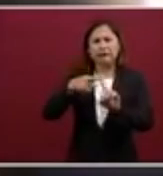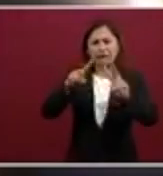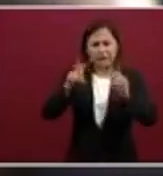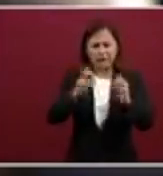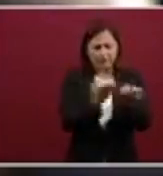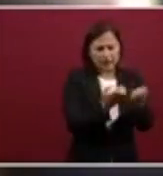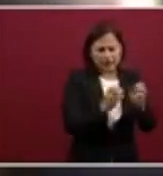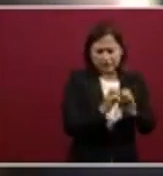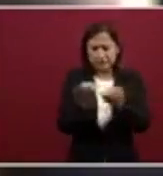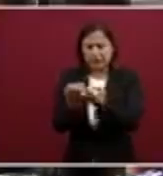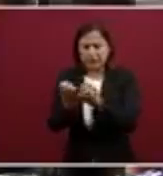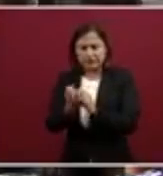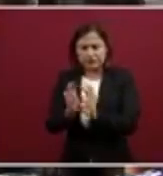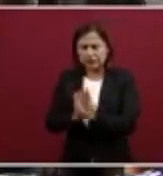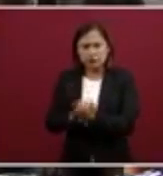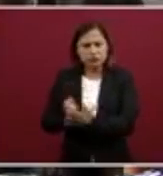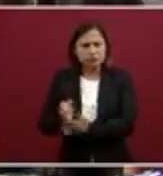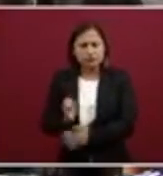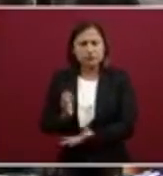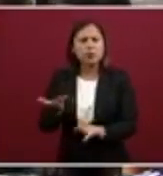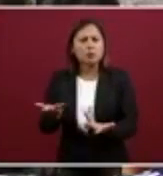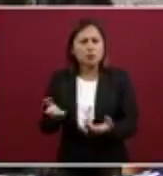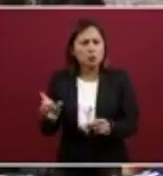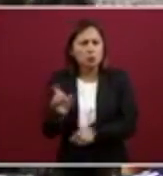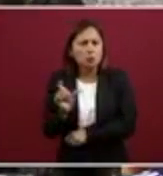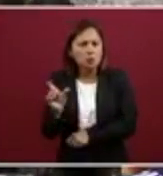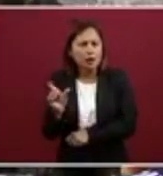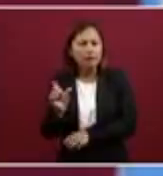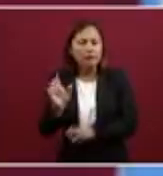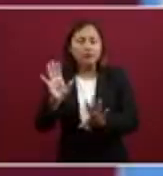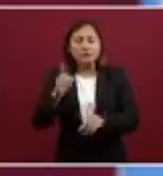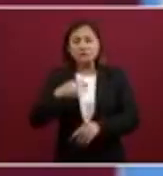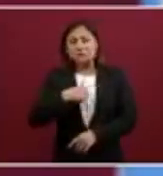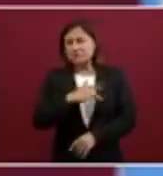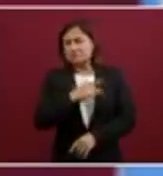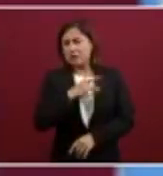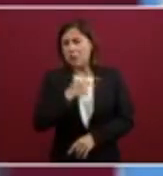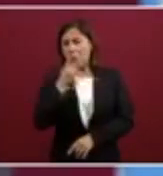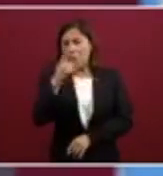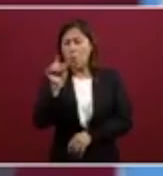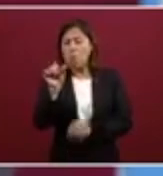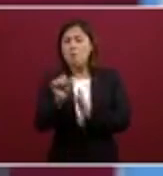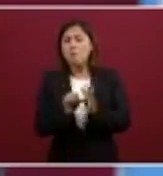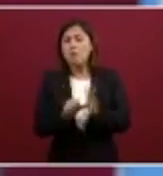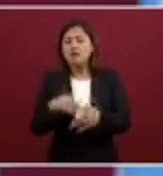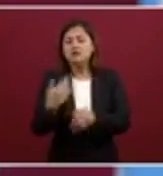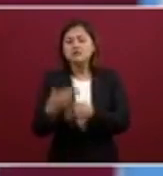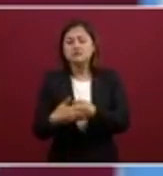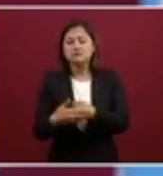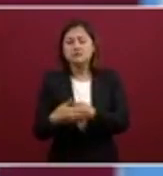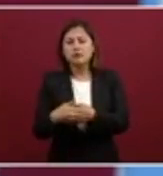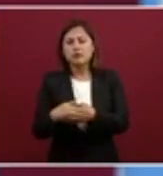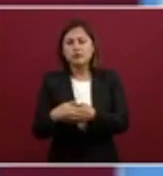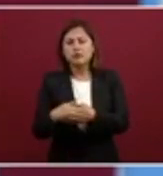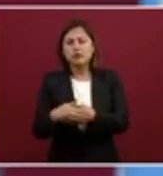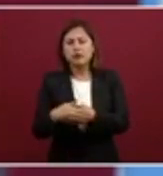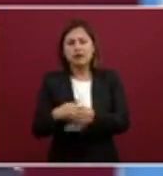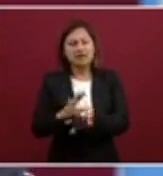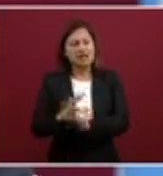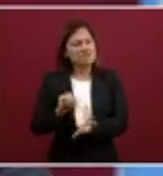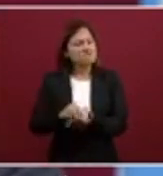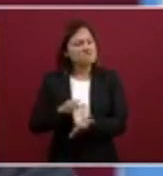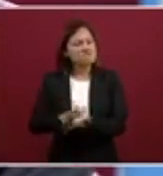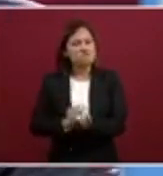que en un mes ya tenemos hecho el estudio y se da una respuesta al gobierno del estado.